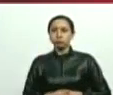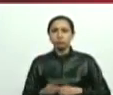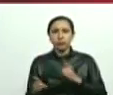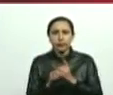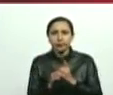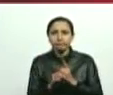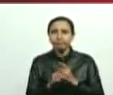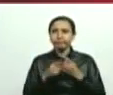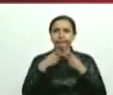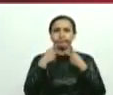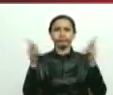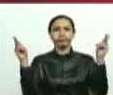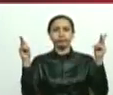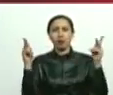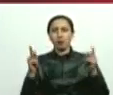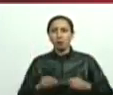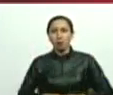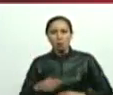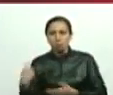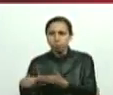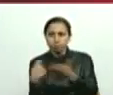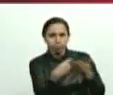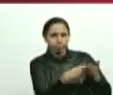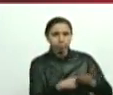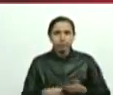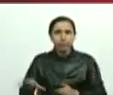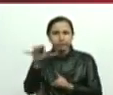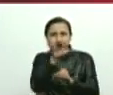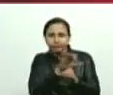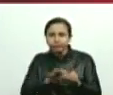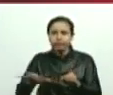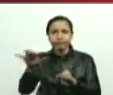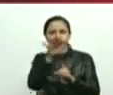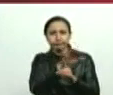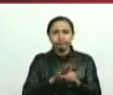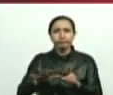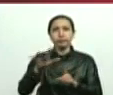pagan billetes, y declaran, y declaran, y declaran, y declaran.